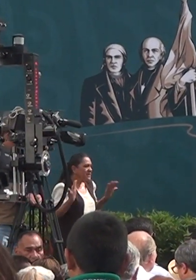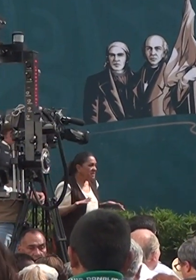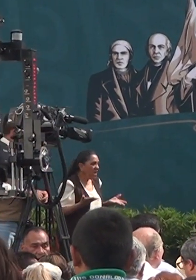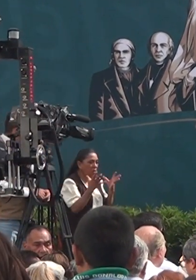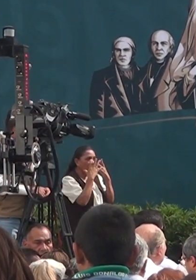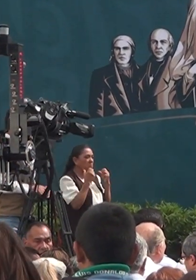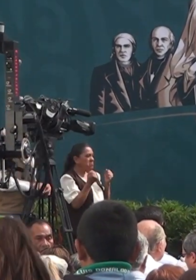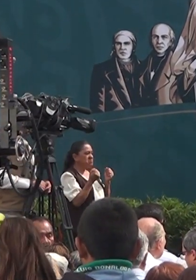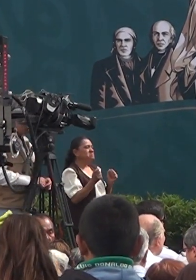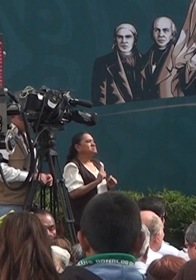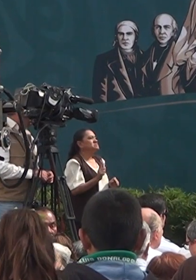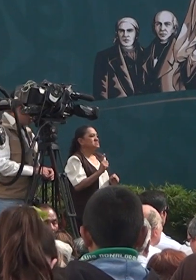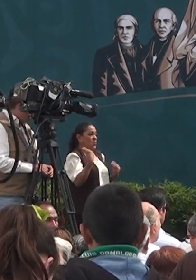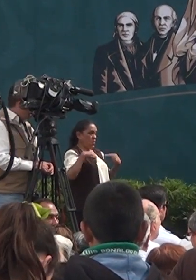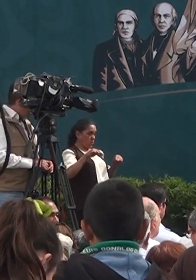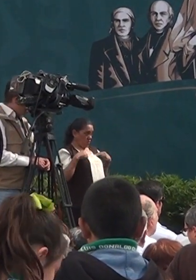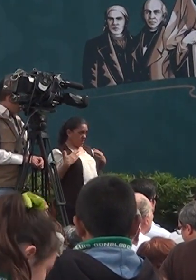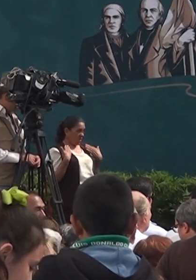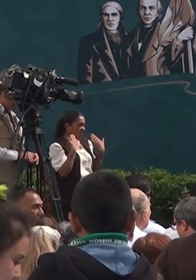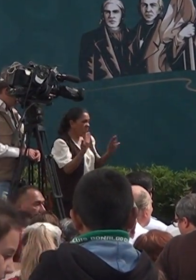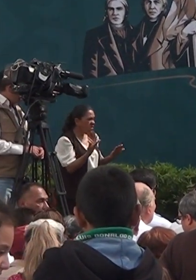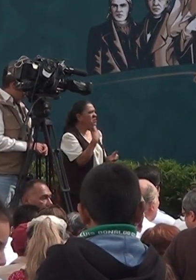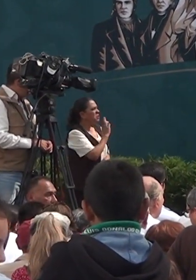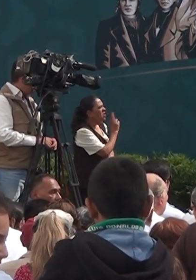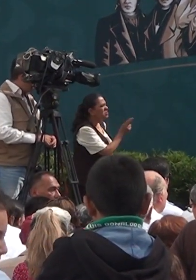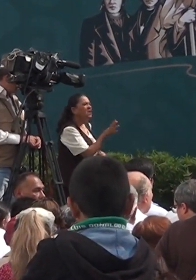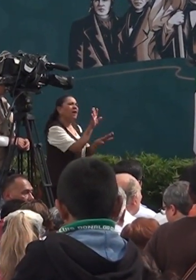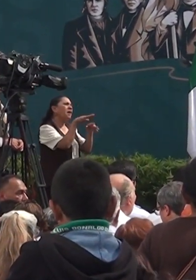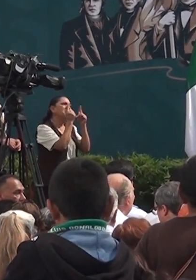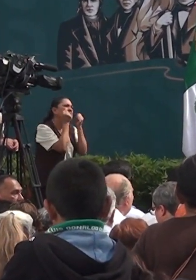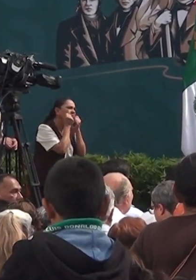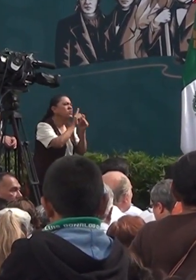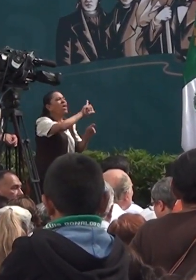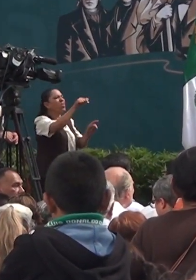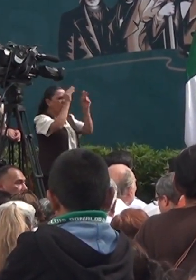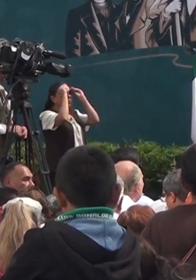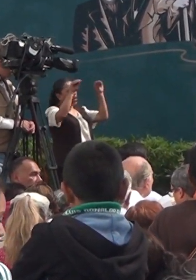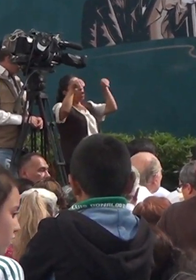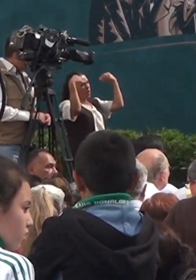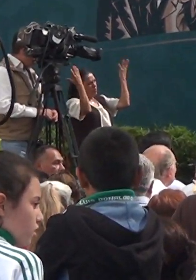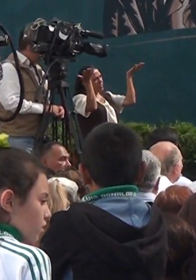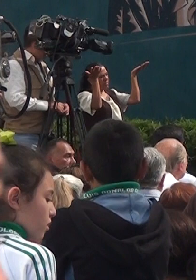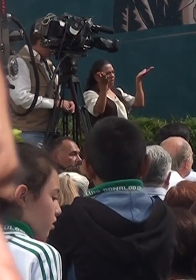nuestra confianza y contestaron, no importa, todo se olvidará.